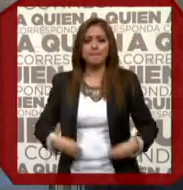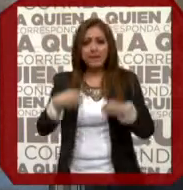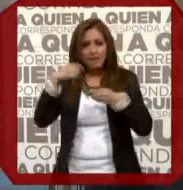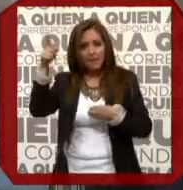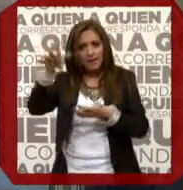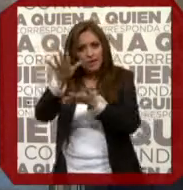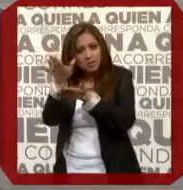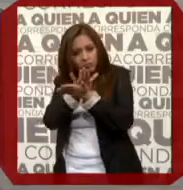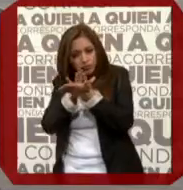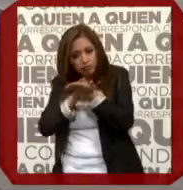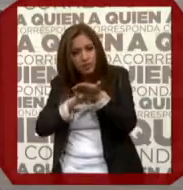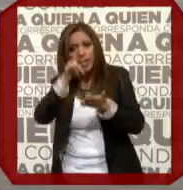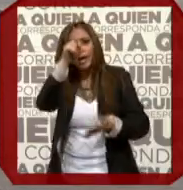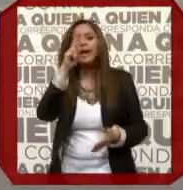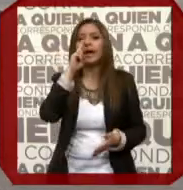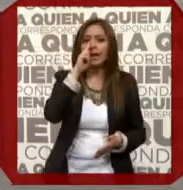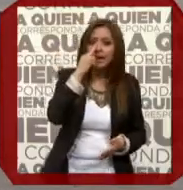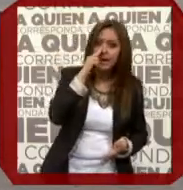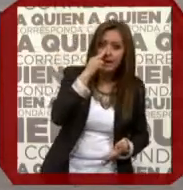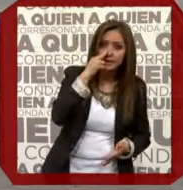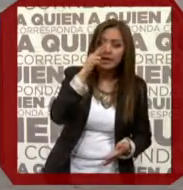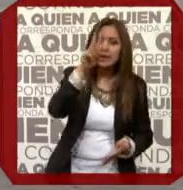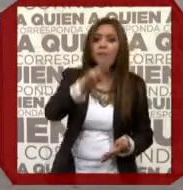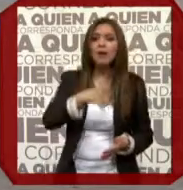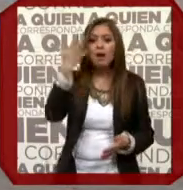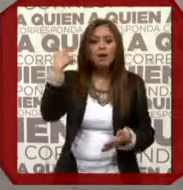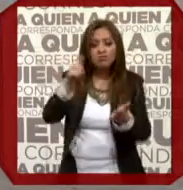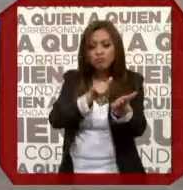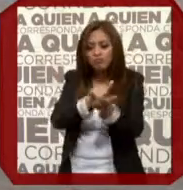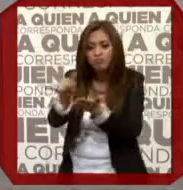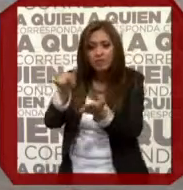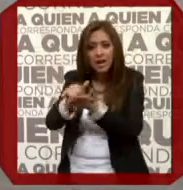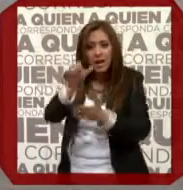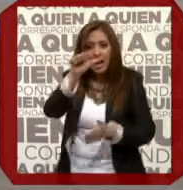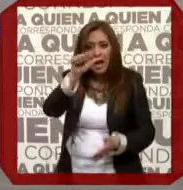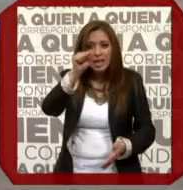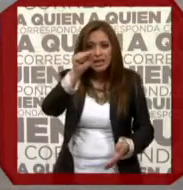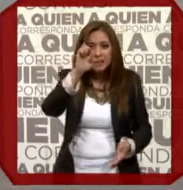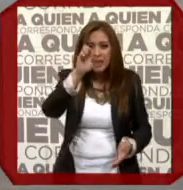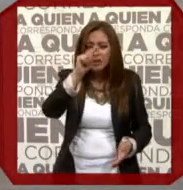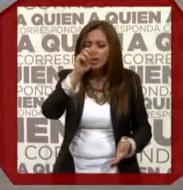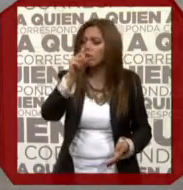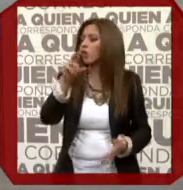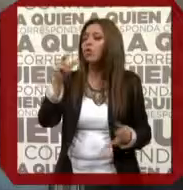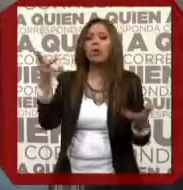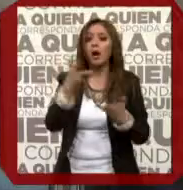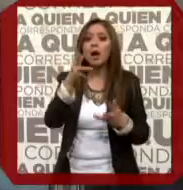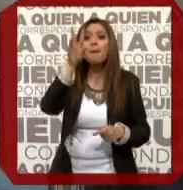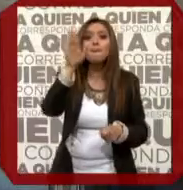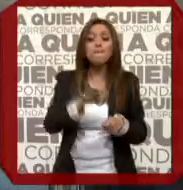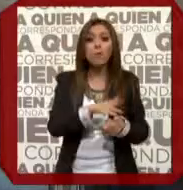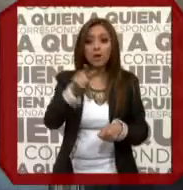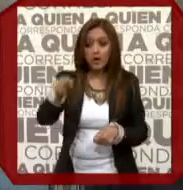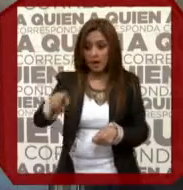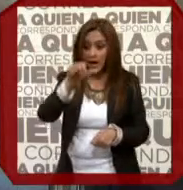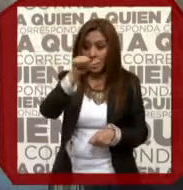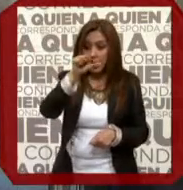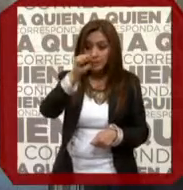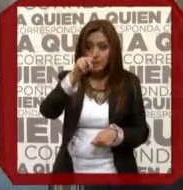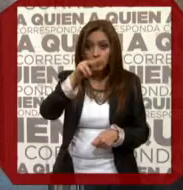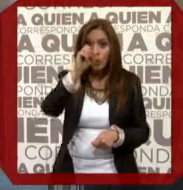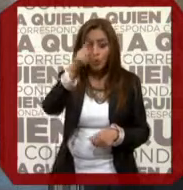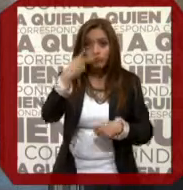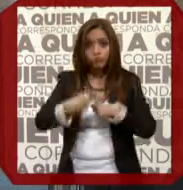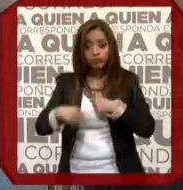Ahí en Nesa. En Nesa, y todavía tienen techo de asbesto. El asbesto ya no se hace, porque se ha comprobado médicamente que es malo para la salud. Entonces,